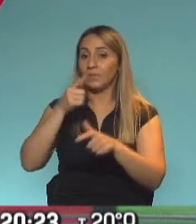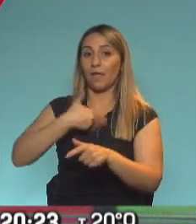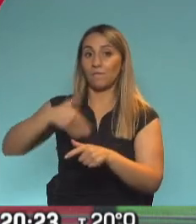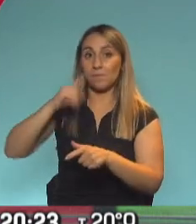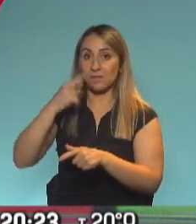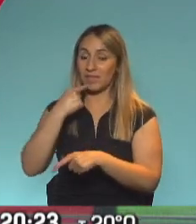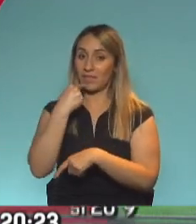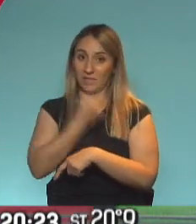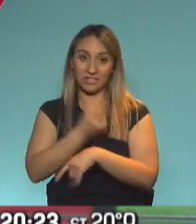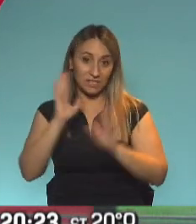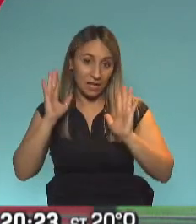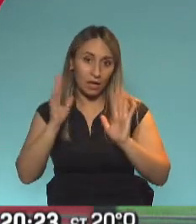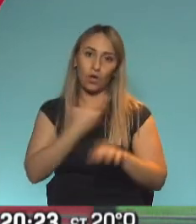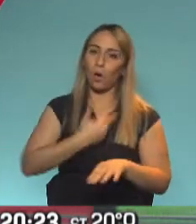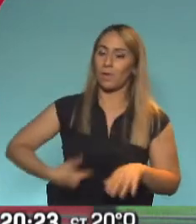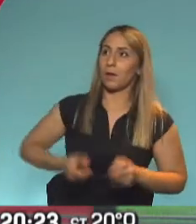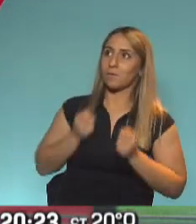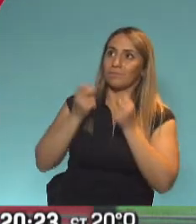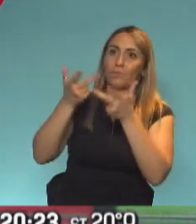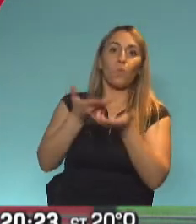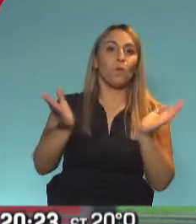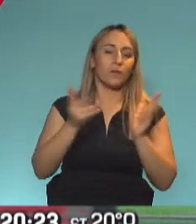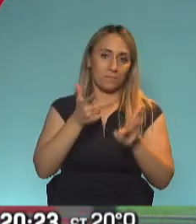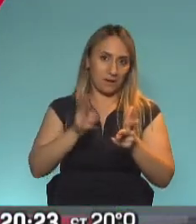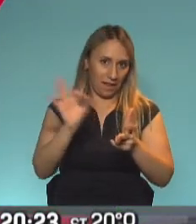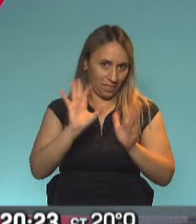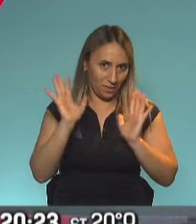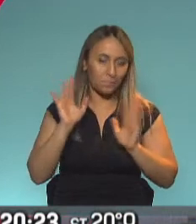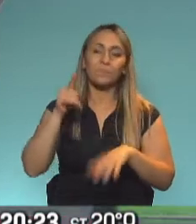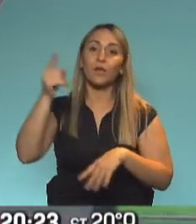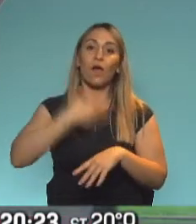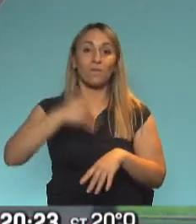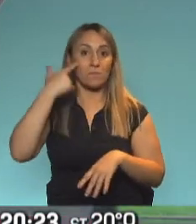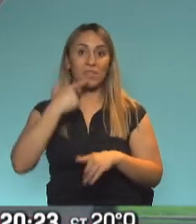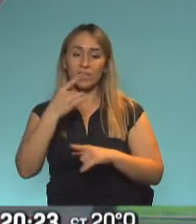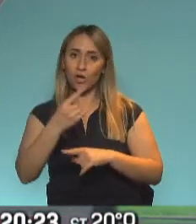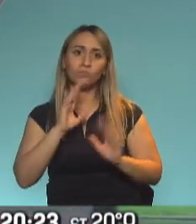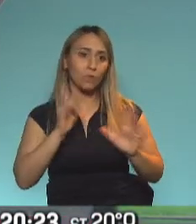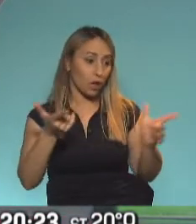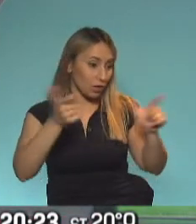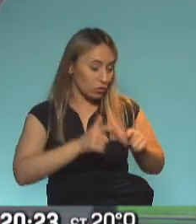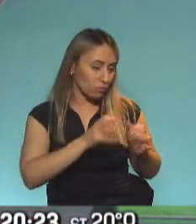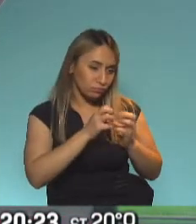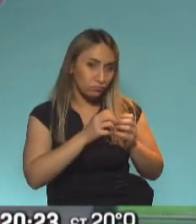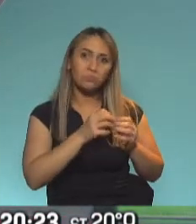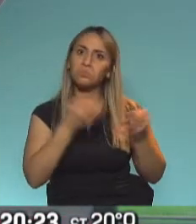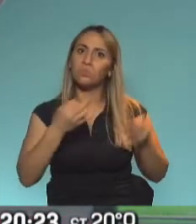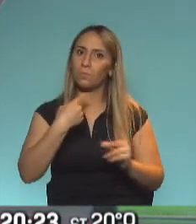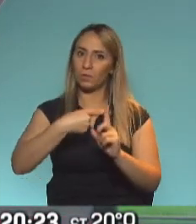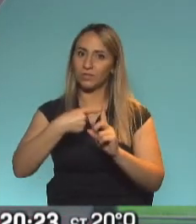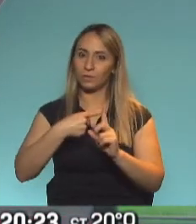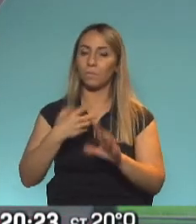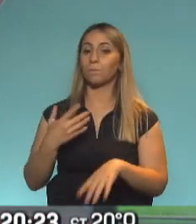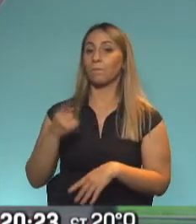Monetario, que el gobierno todavía no se expresó públicamente, que fue positiva. Eso es importante. Entonces, ¿qué le queda al fondo ahora? Los directivos lo que tienen que hacer